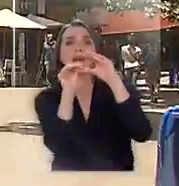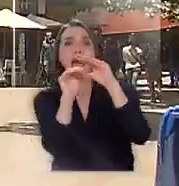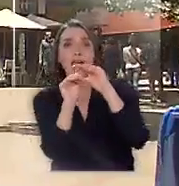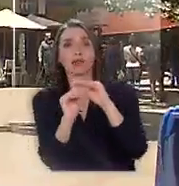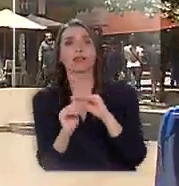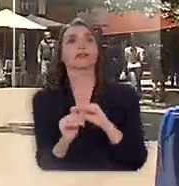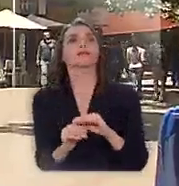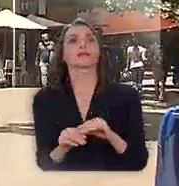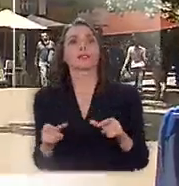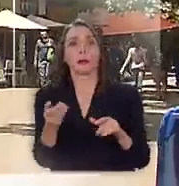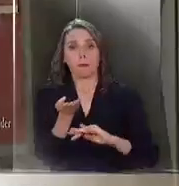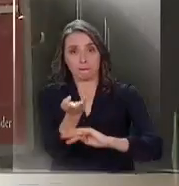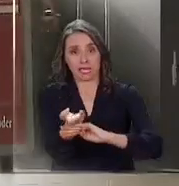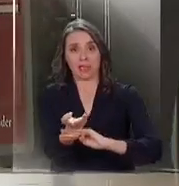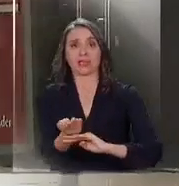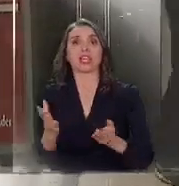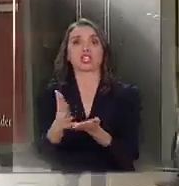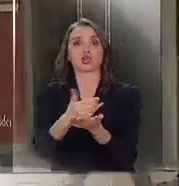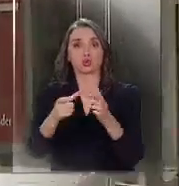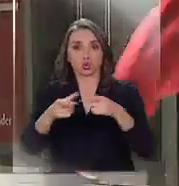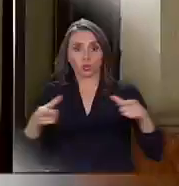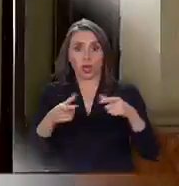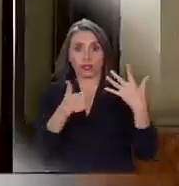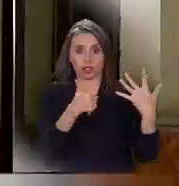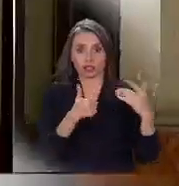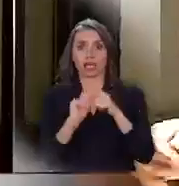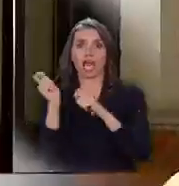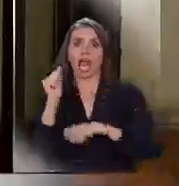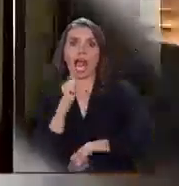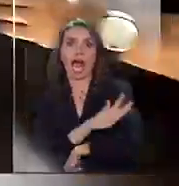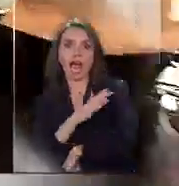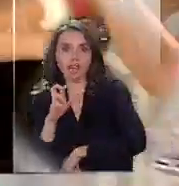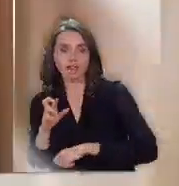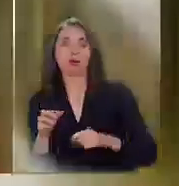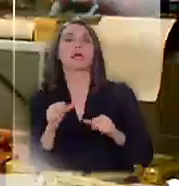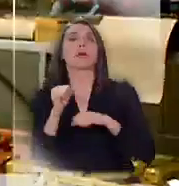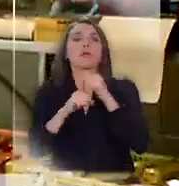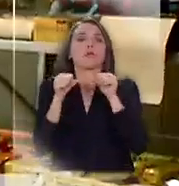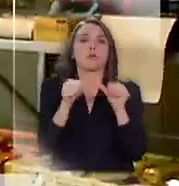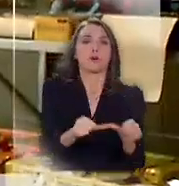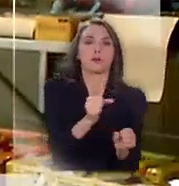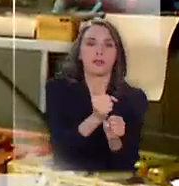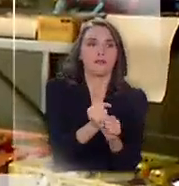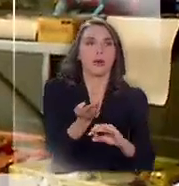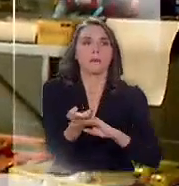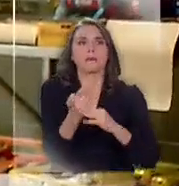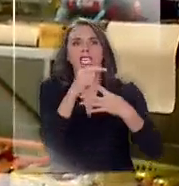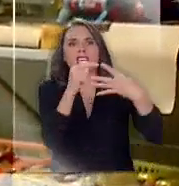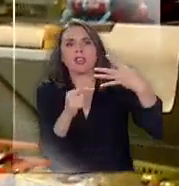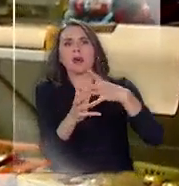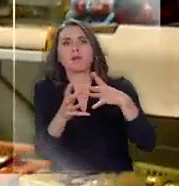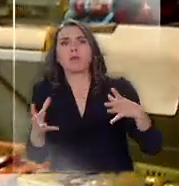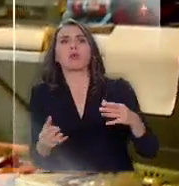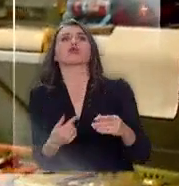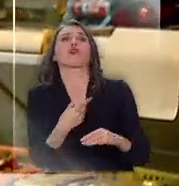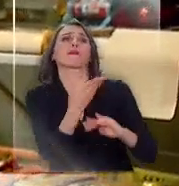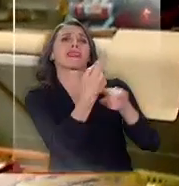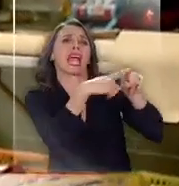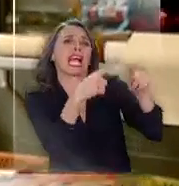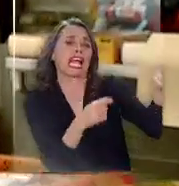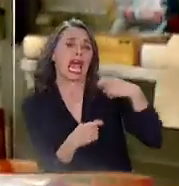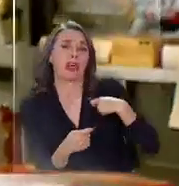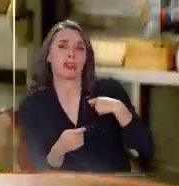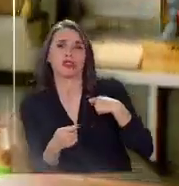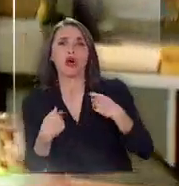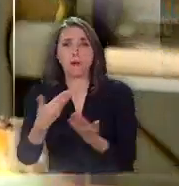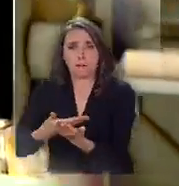6 últimas liquidaciones de sueldo, certificado de cotizaciones, de antigüedad laboral. Piden muchas cosas y después uno le